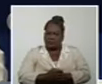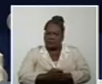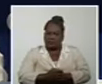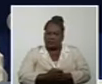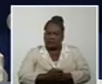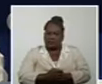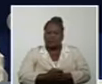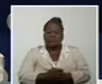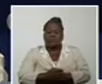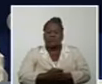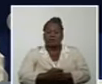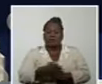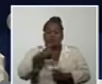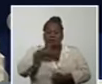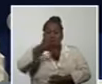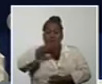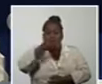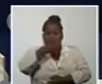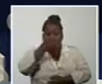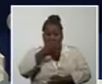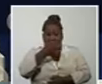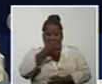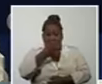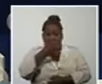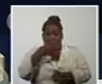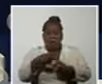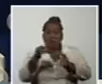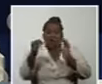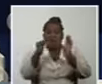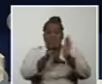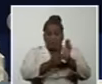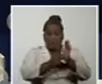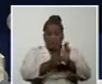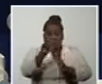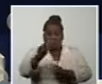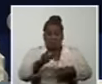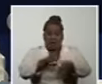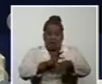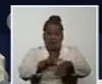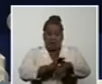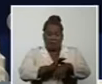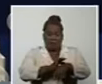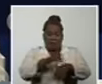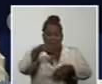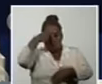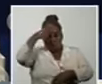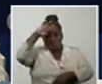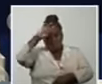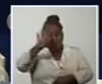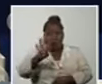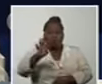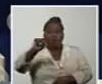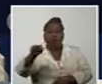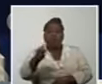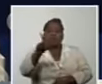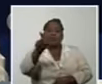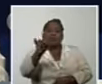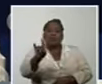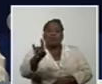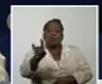Ahí yo había dicho que la letalidad con los 81 fallecidos acumulados en Cuba es de un